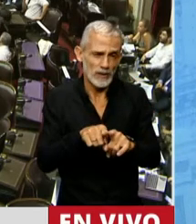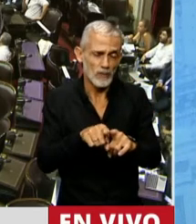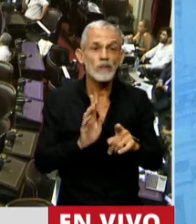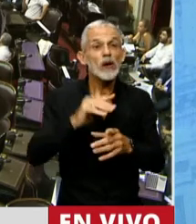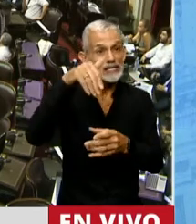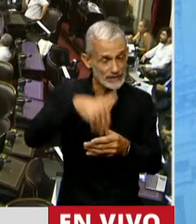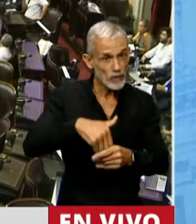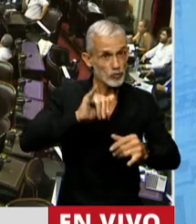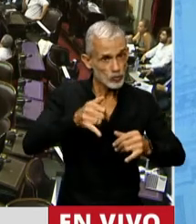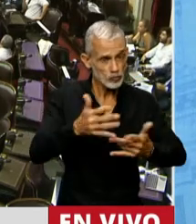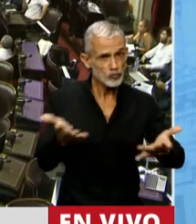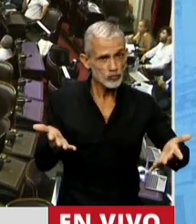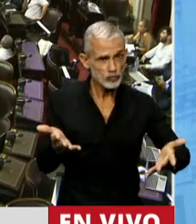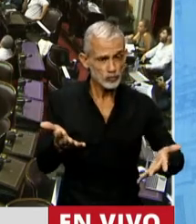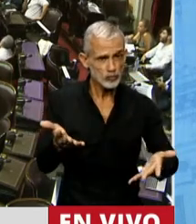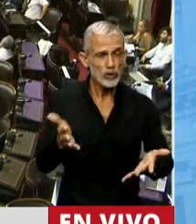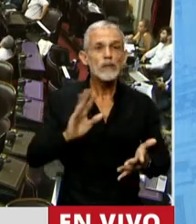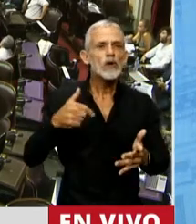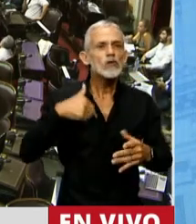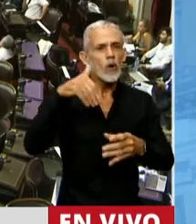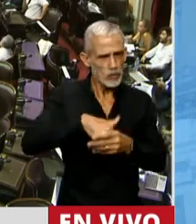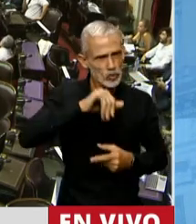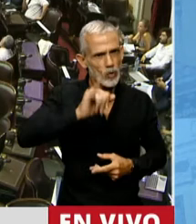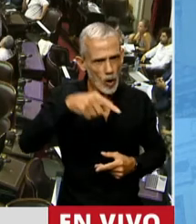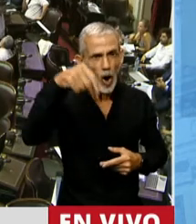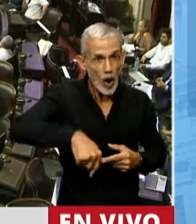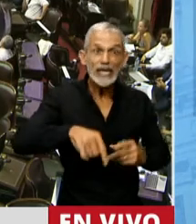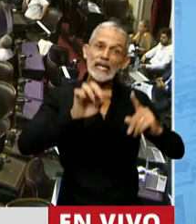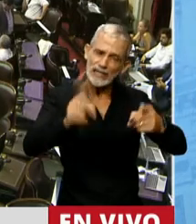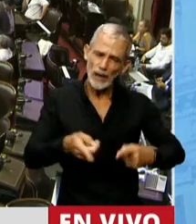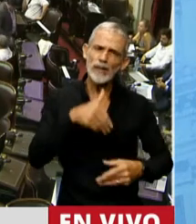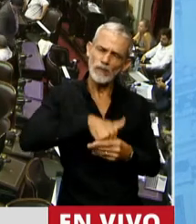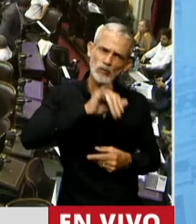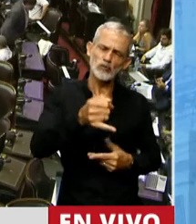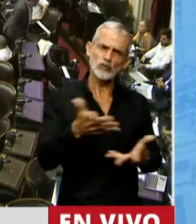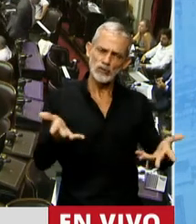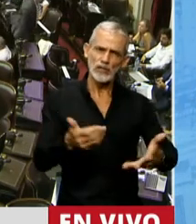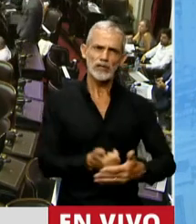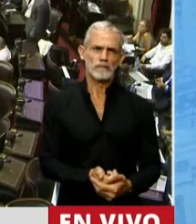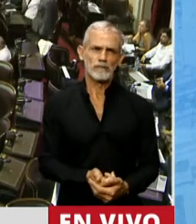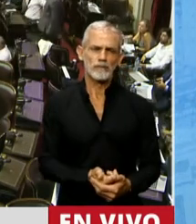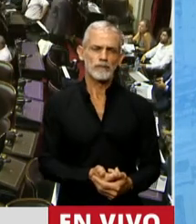votó entonces, y por eso vamos a votar hoy. Porque, presidente,